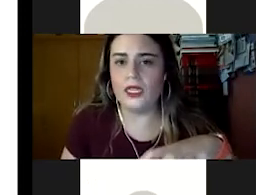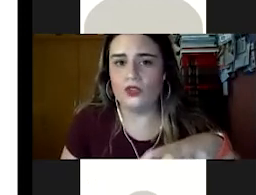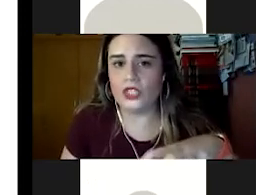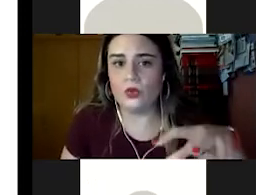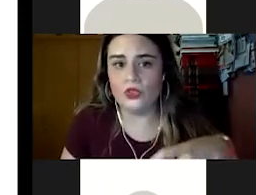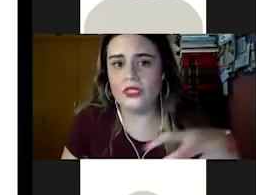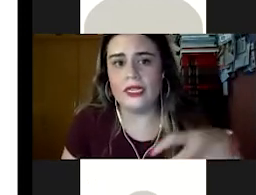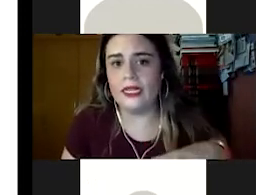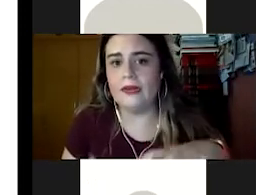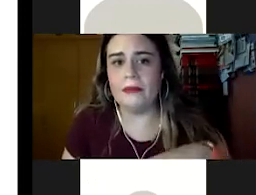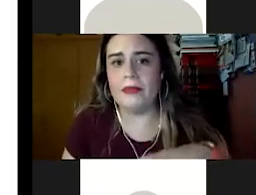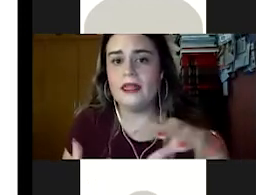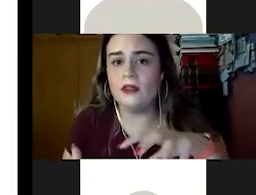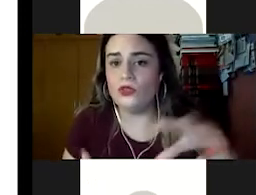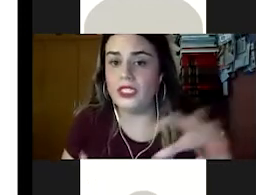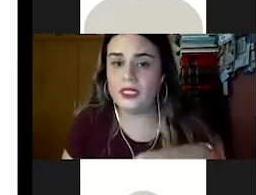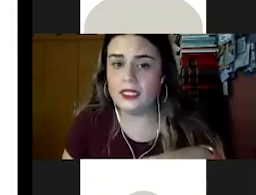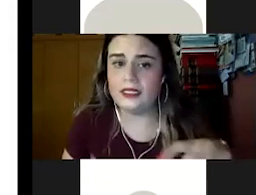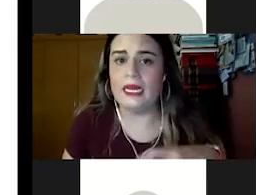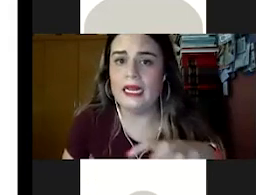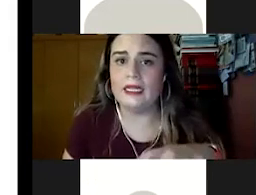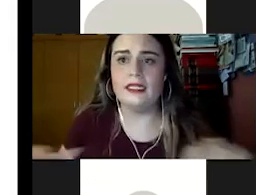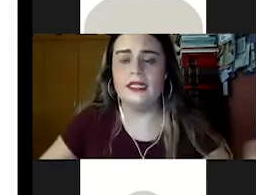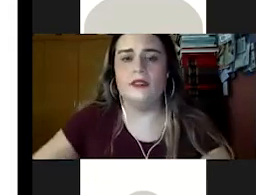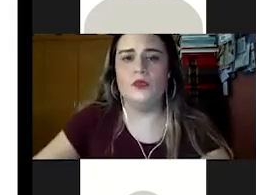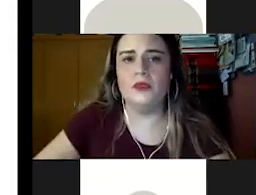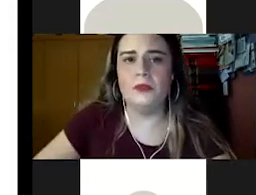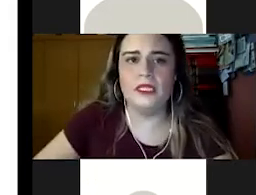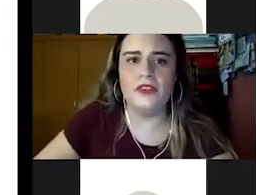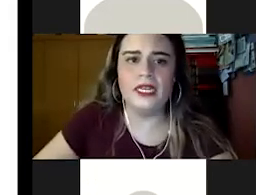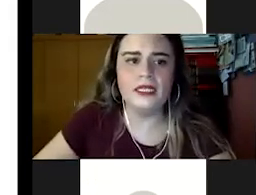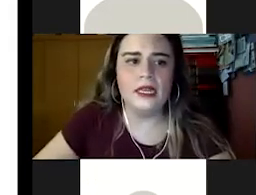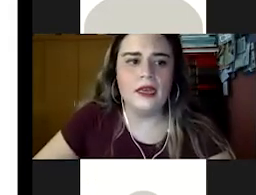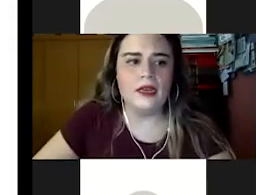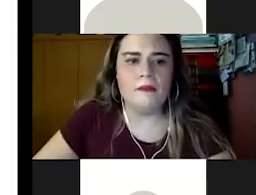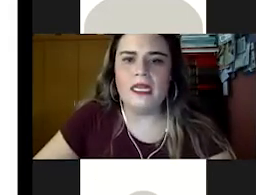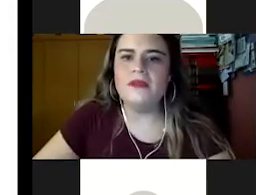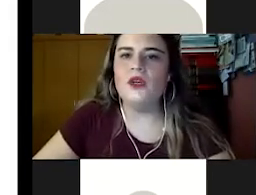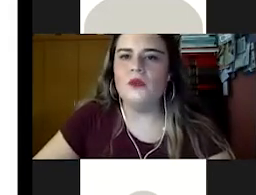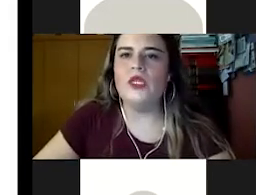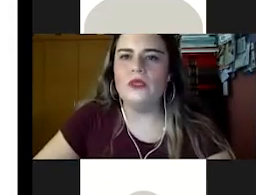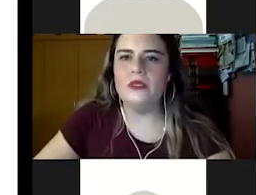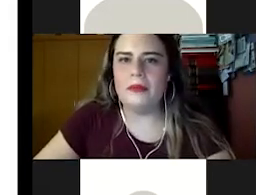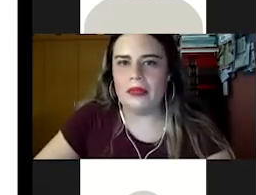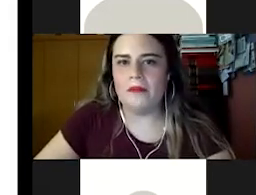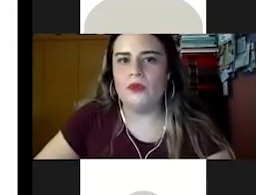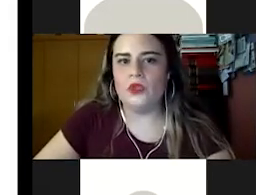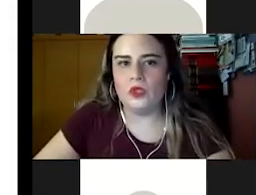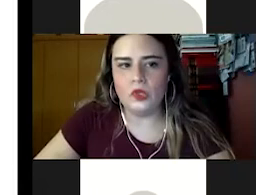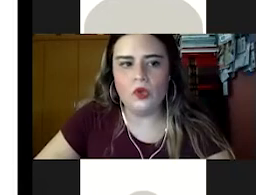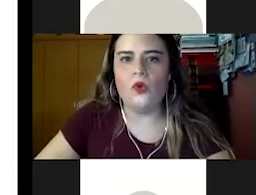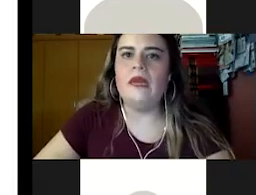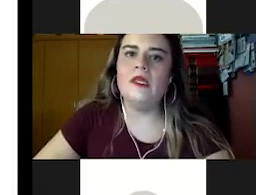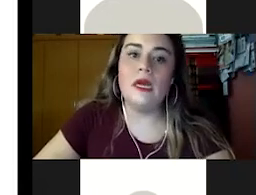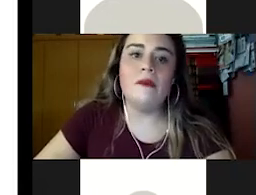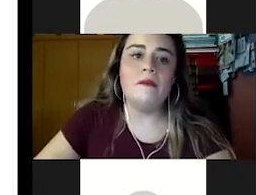sí, los recursos se tenían que implementar con ciertas características muy específicas, más bien como en un tema de imposición,